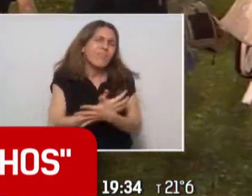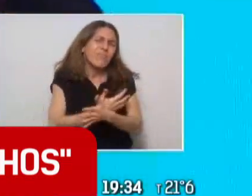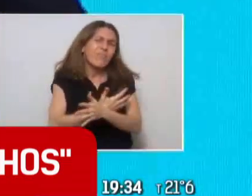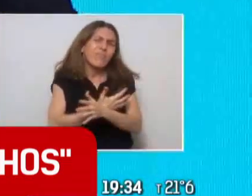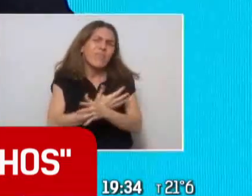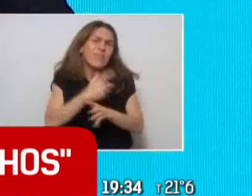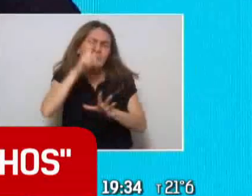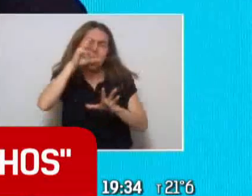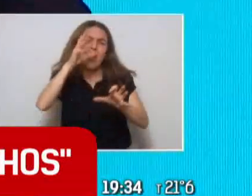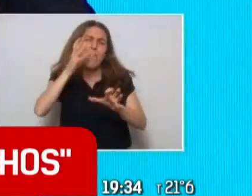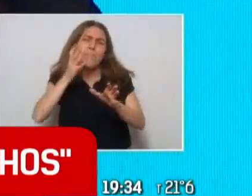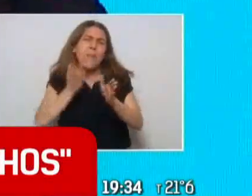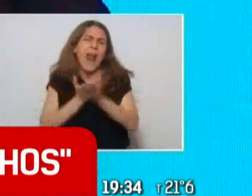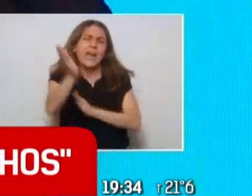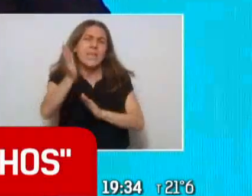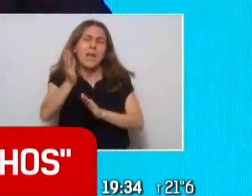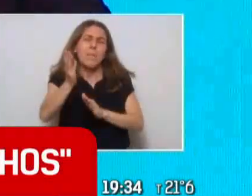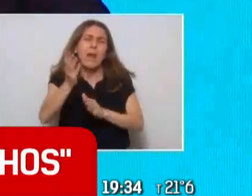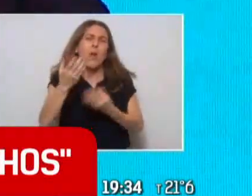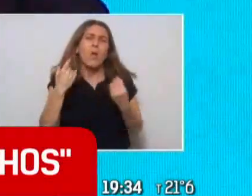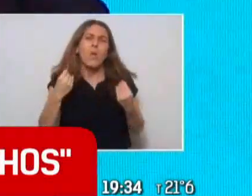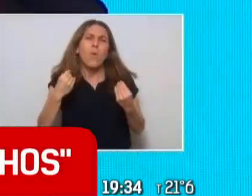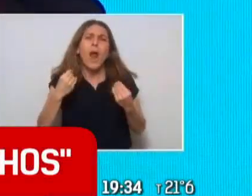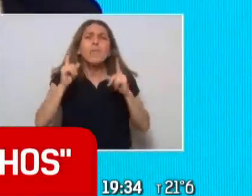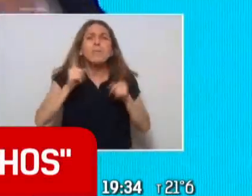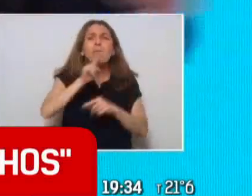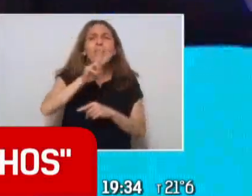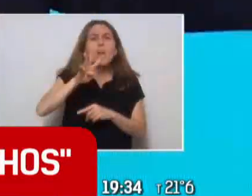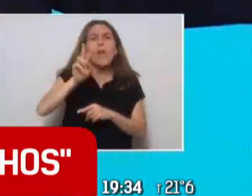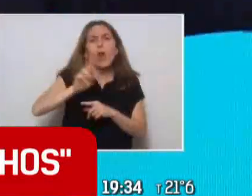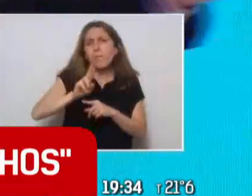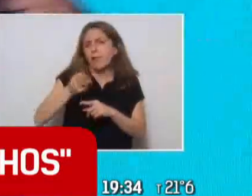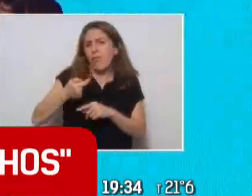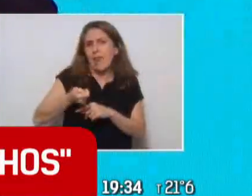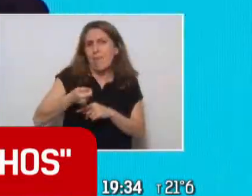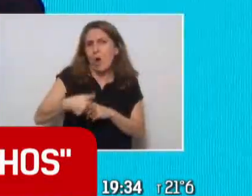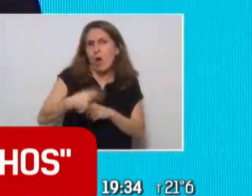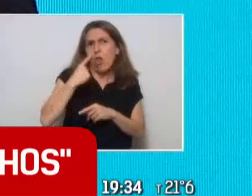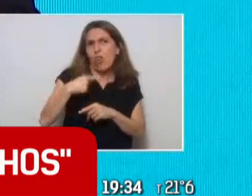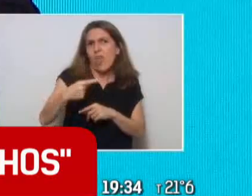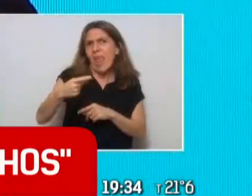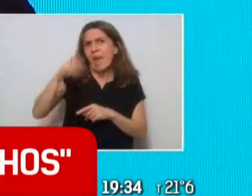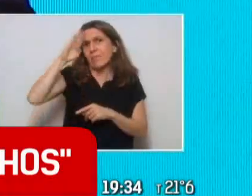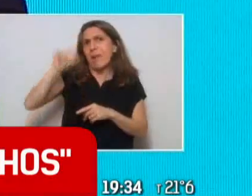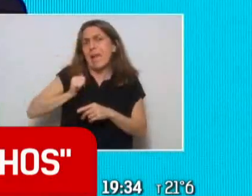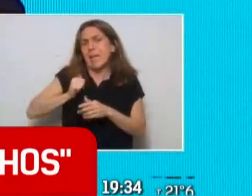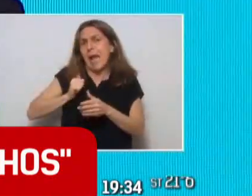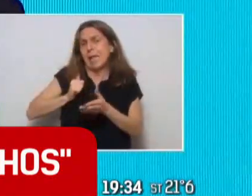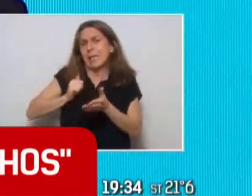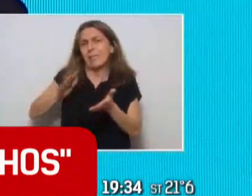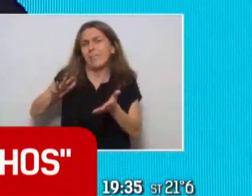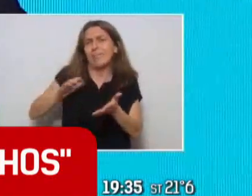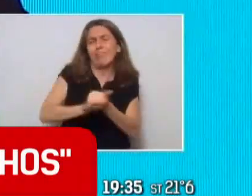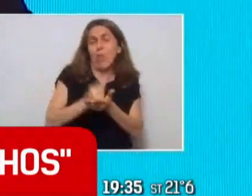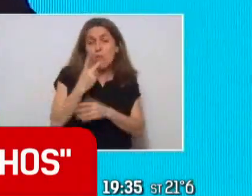olvidar, que fue el golpe fatídico del 24 de marzo. Faltan pocos días, 2 días tan